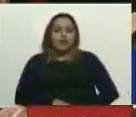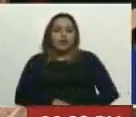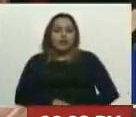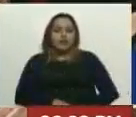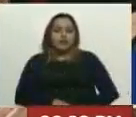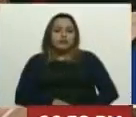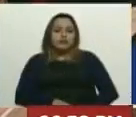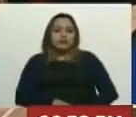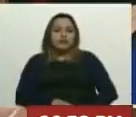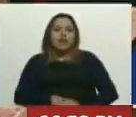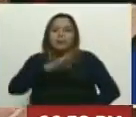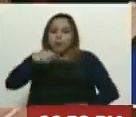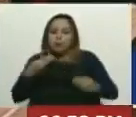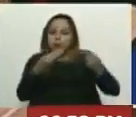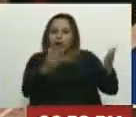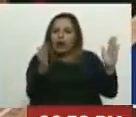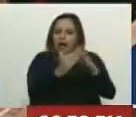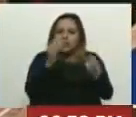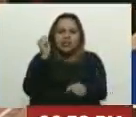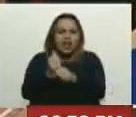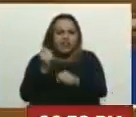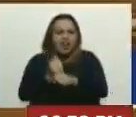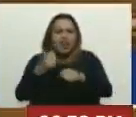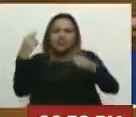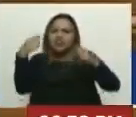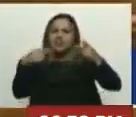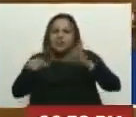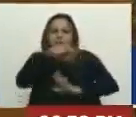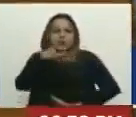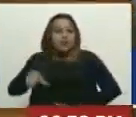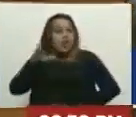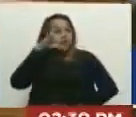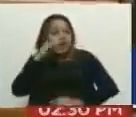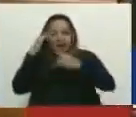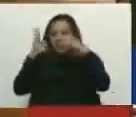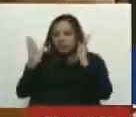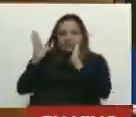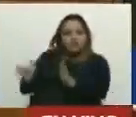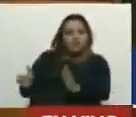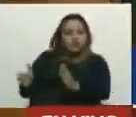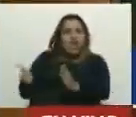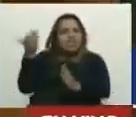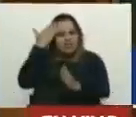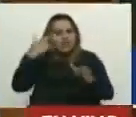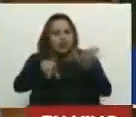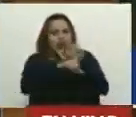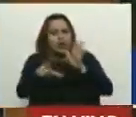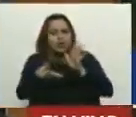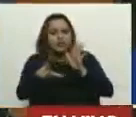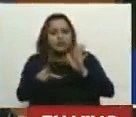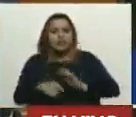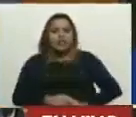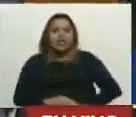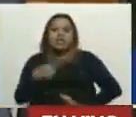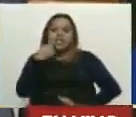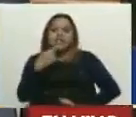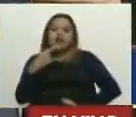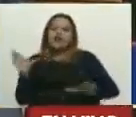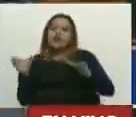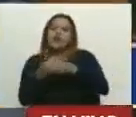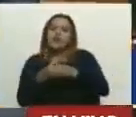habitacionales, laborales, de los sectores menos tomados en cuenta, a pesar de que las leyes los catalogan como una